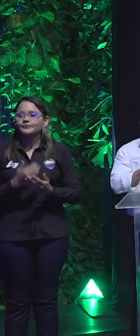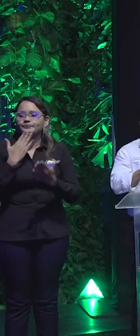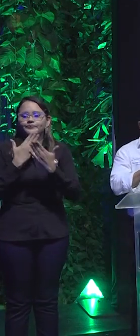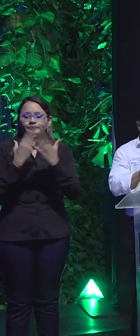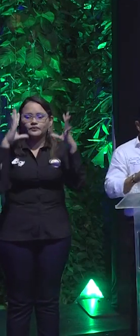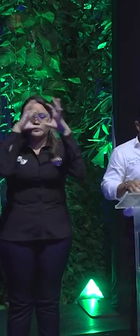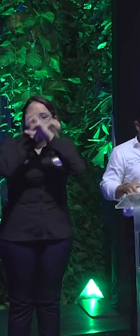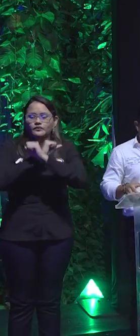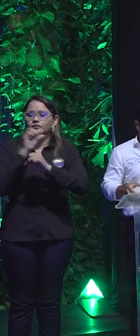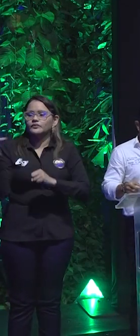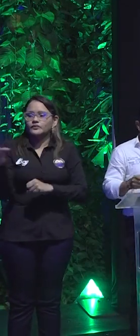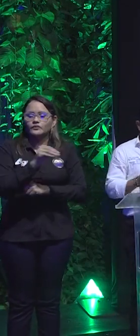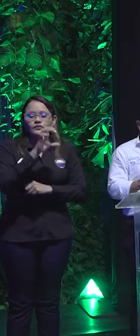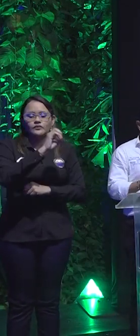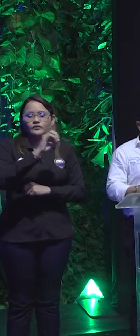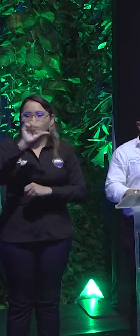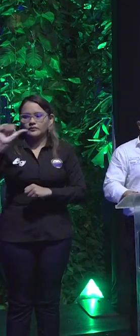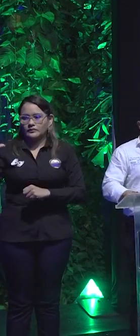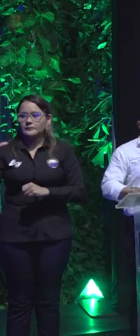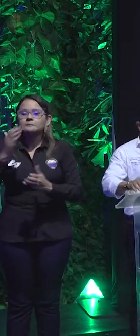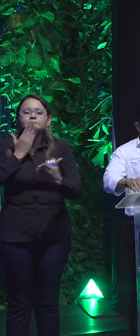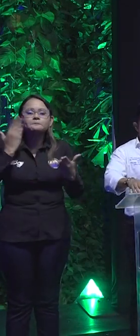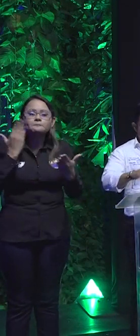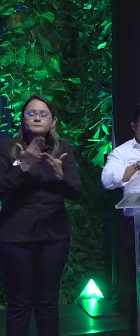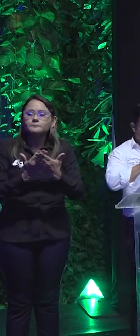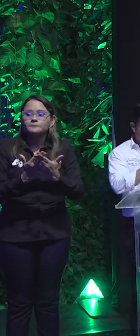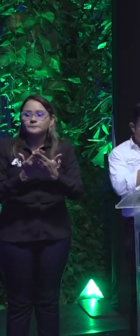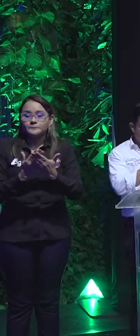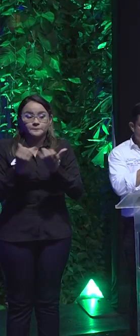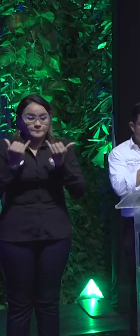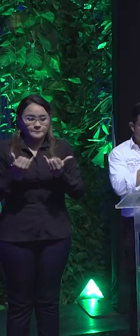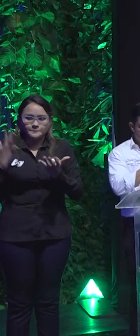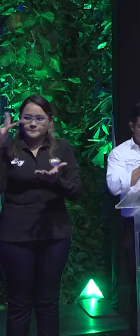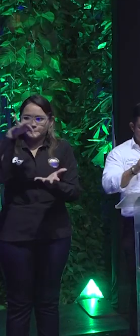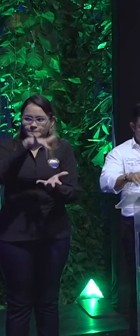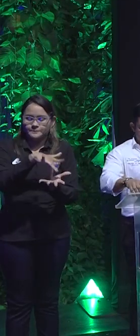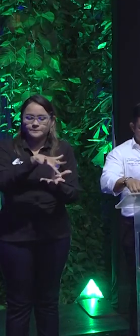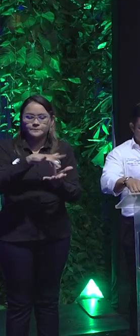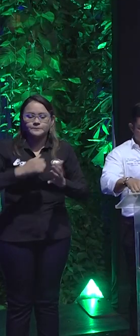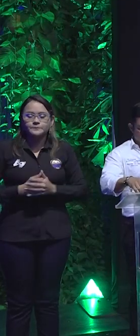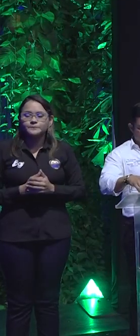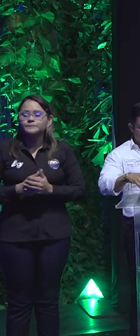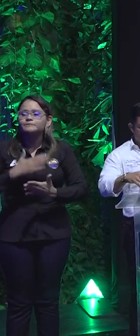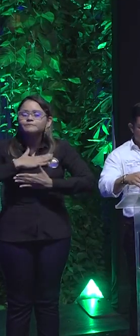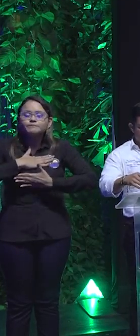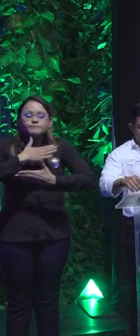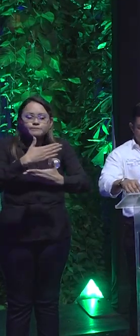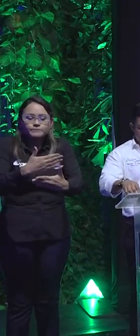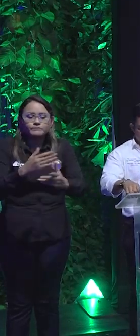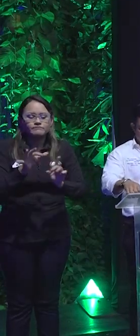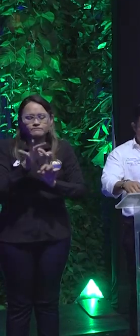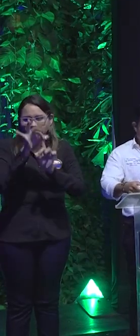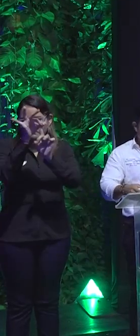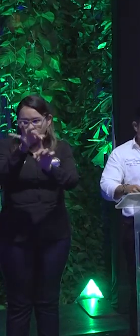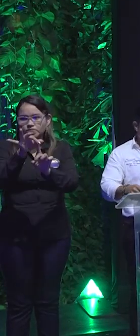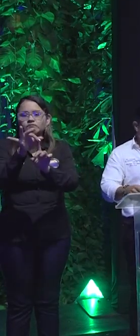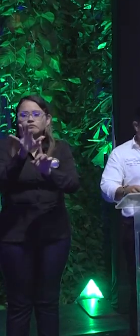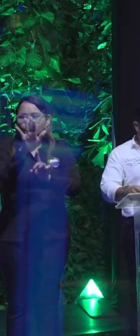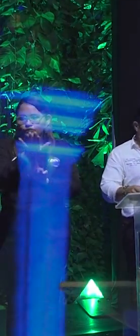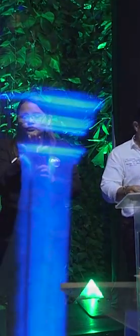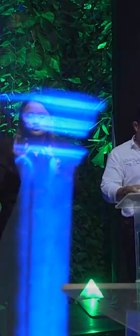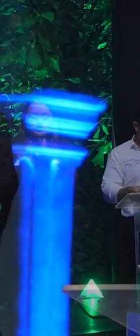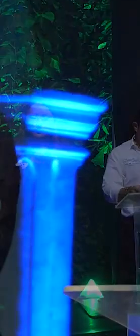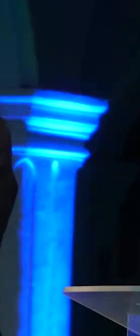Muy buenas noches para todos y todas. Quiero agradecerles su presencia, saludar muy especialmente a los miembros de